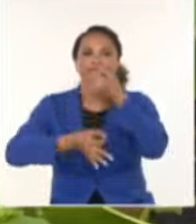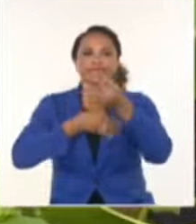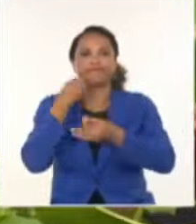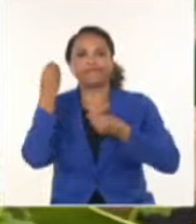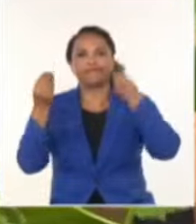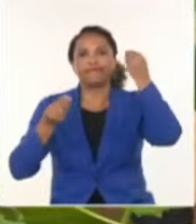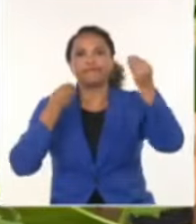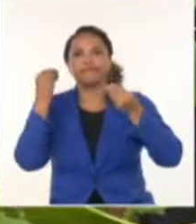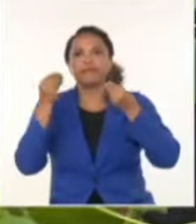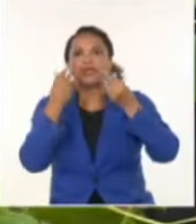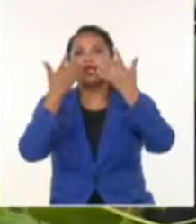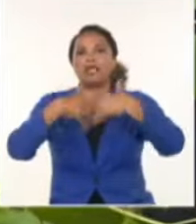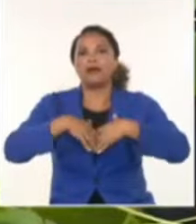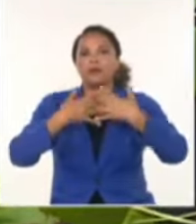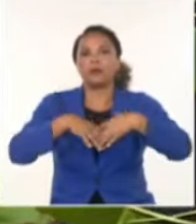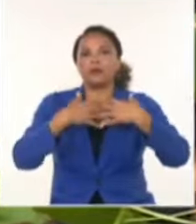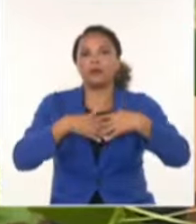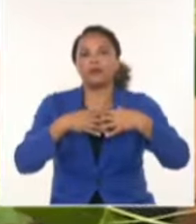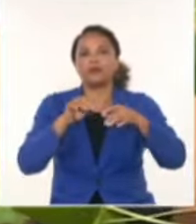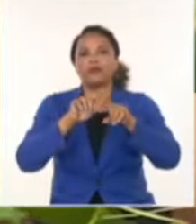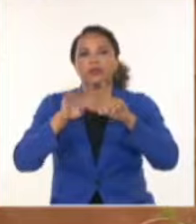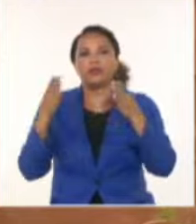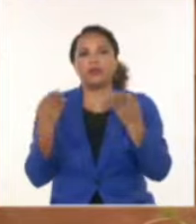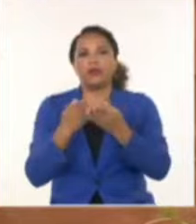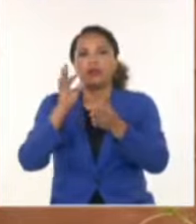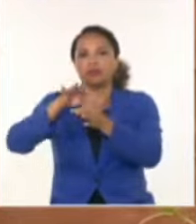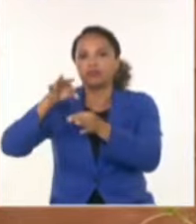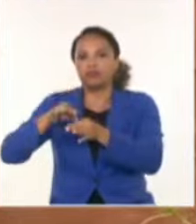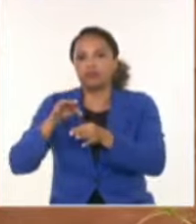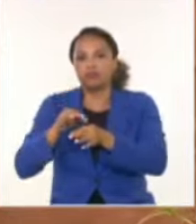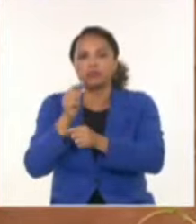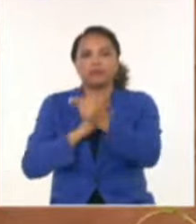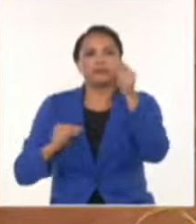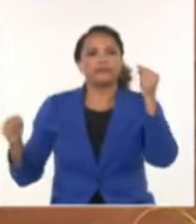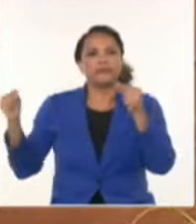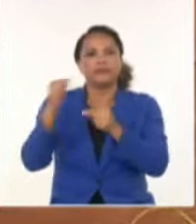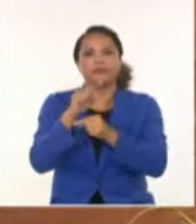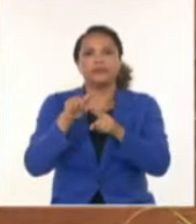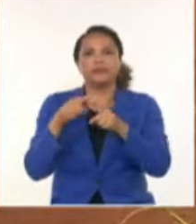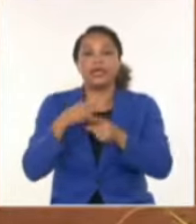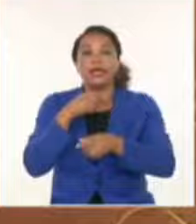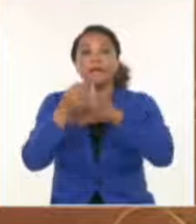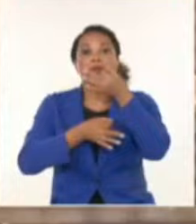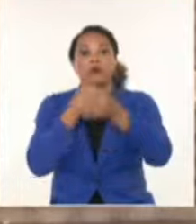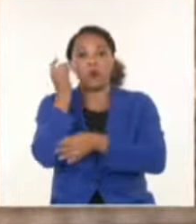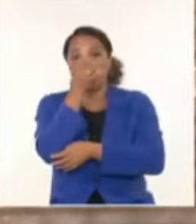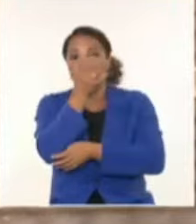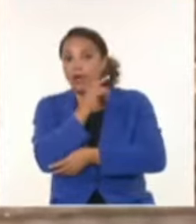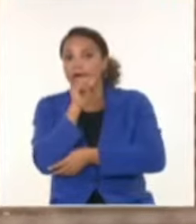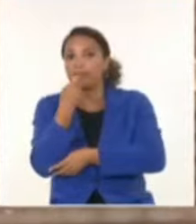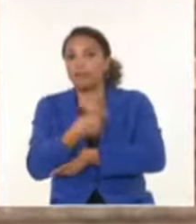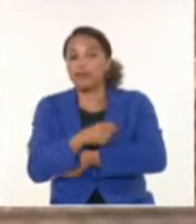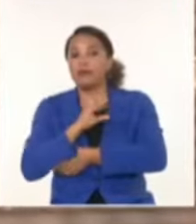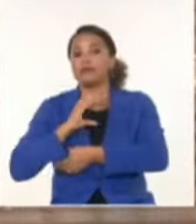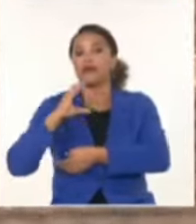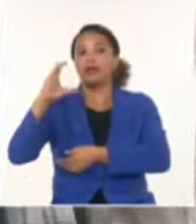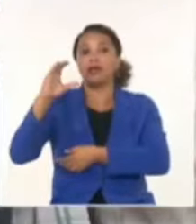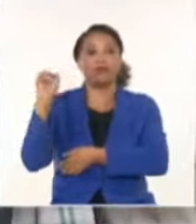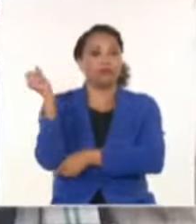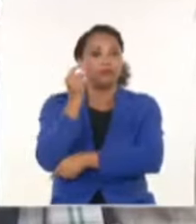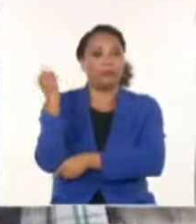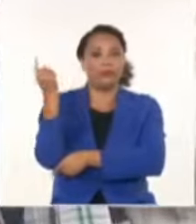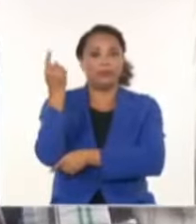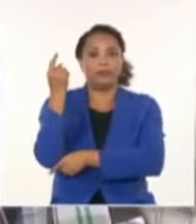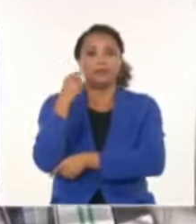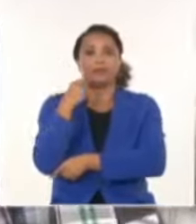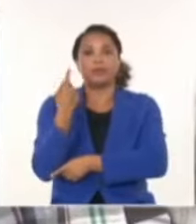producción de hortaliza y vegetales donde debe prevalecer apuntó Morales Ojeda el salario de los trabajadores sujetos a